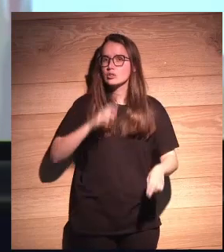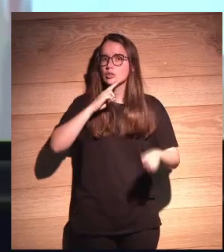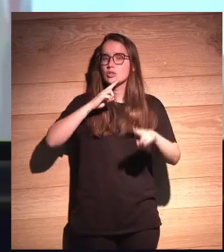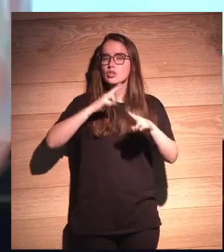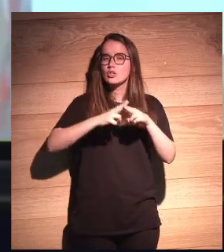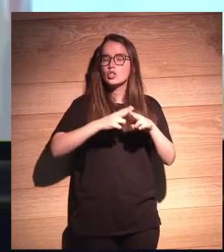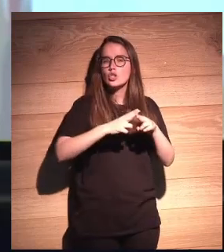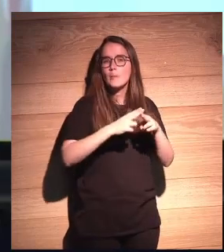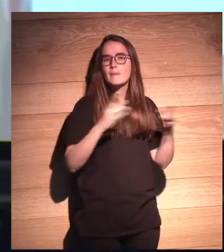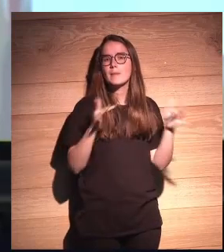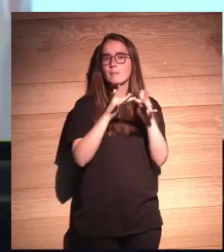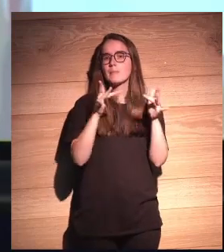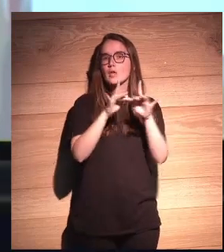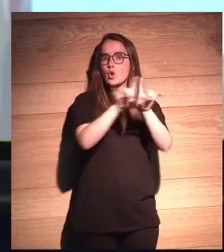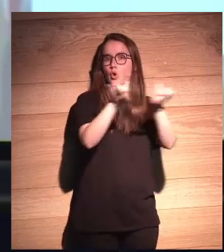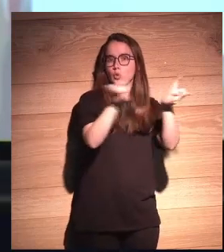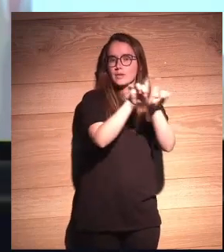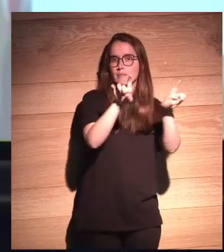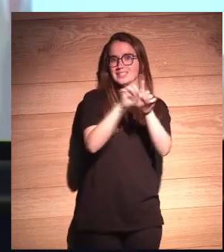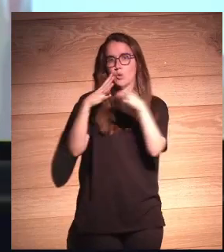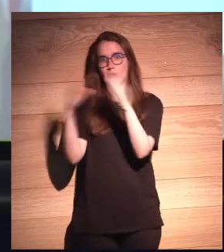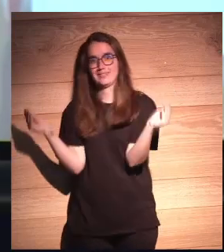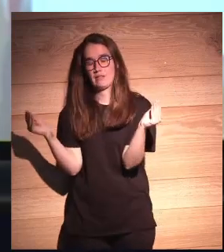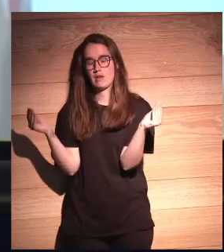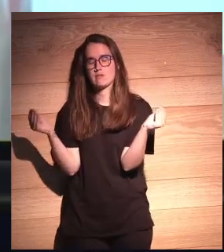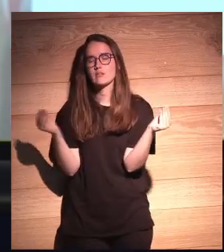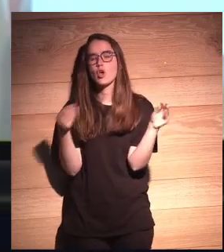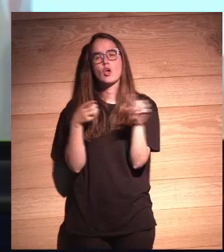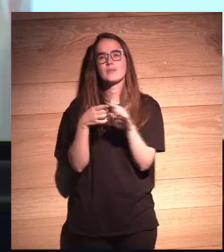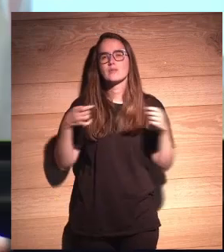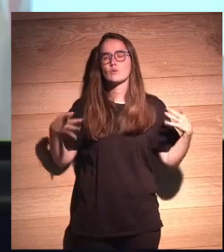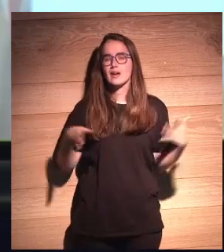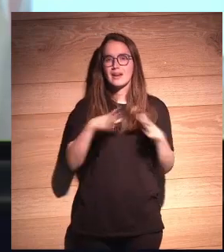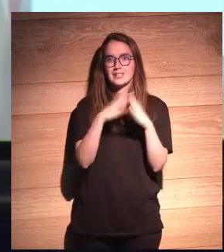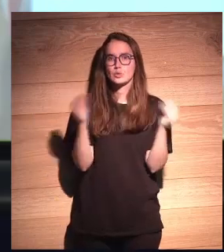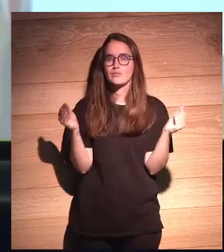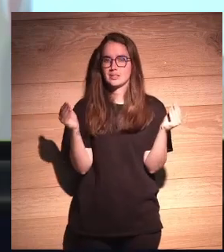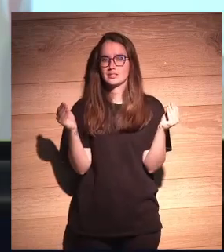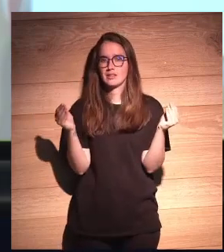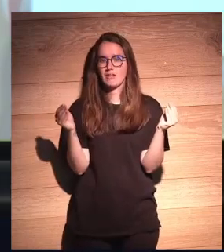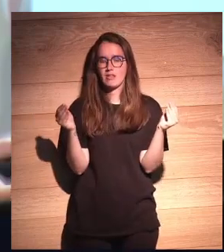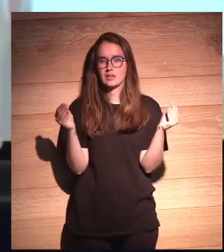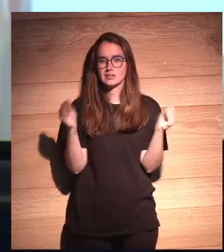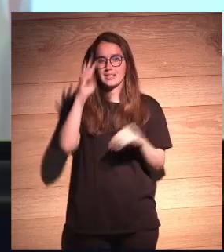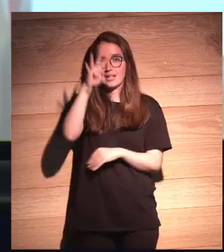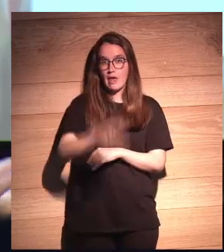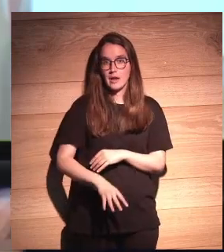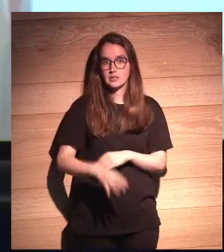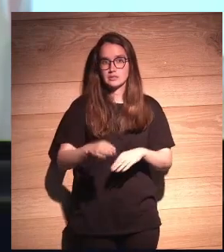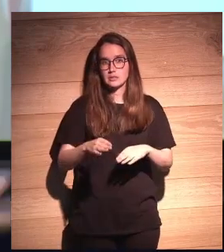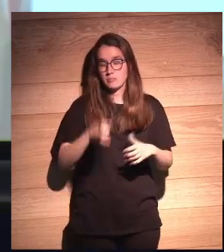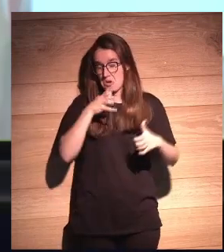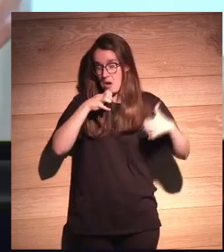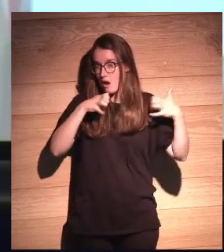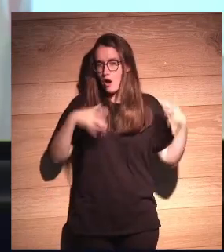el Pitching Universidad Industria, que básicamente consiste en que las universidades